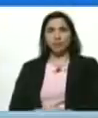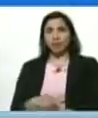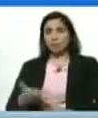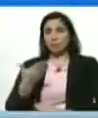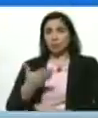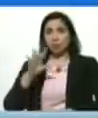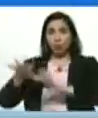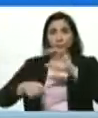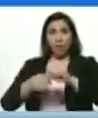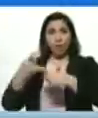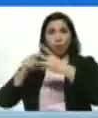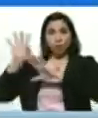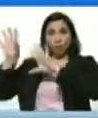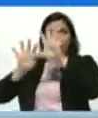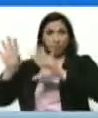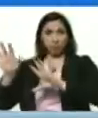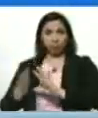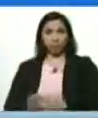comprado en el exterior